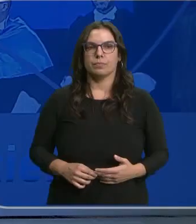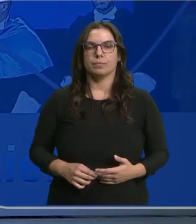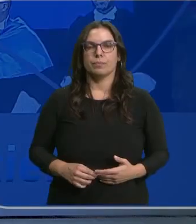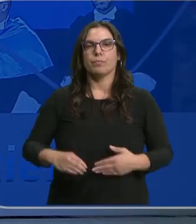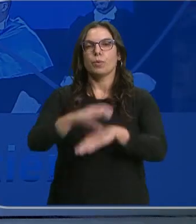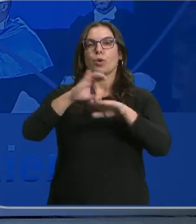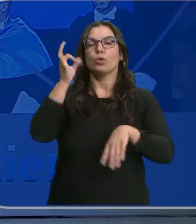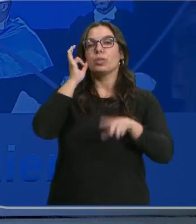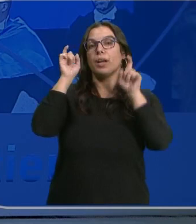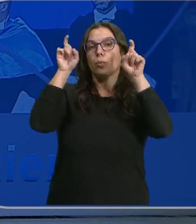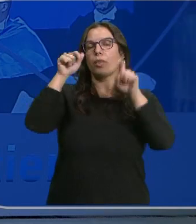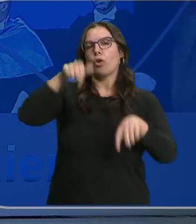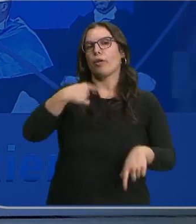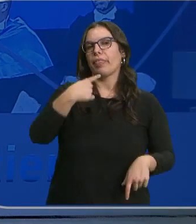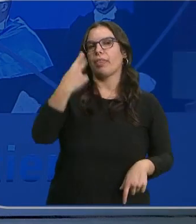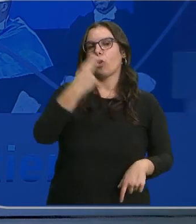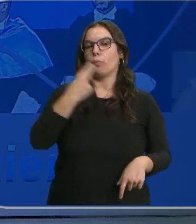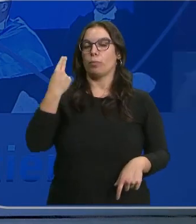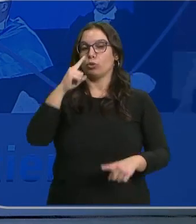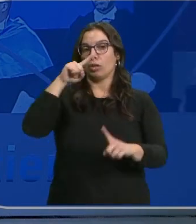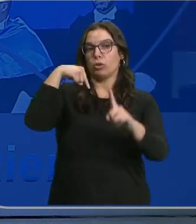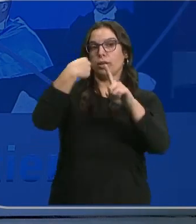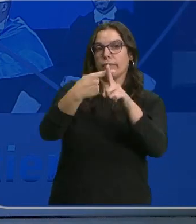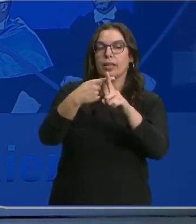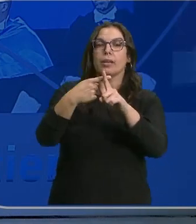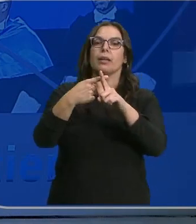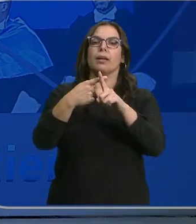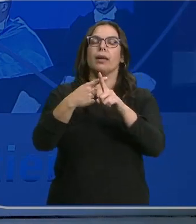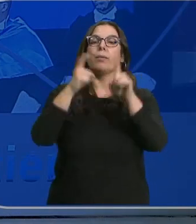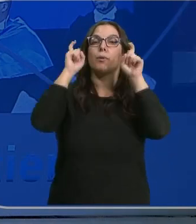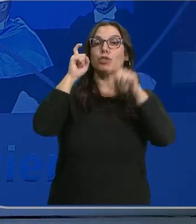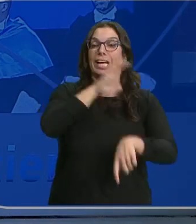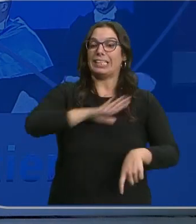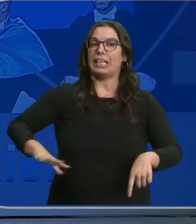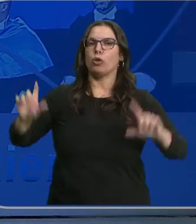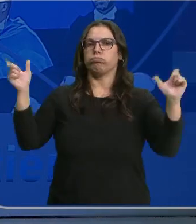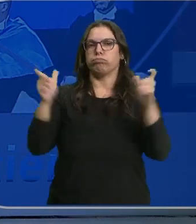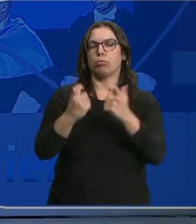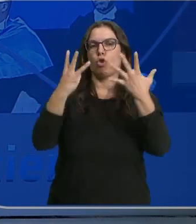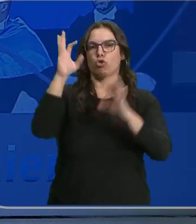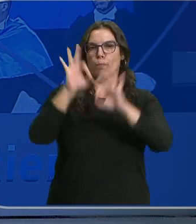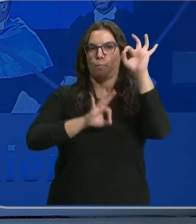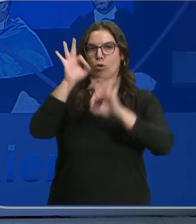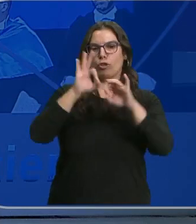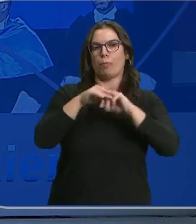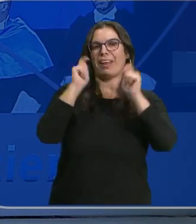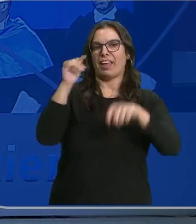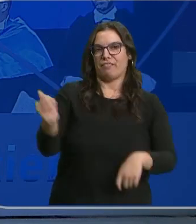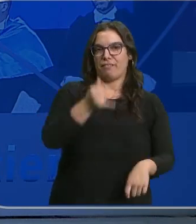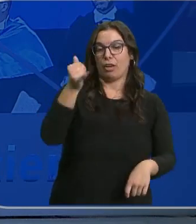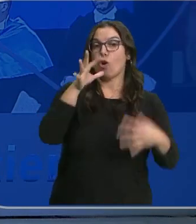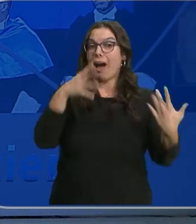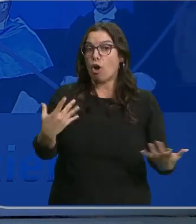La consejera de Educación se ha comprometido a reducir en 2024 la tasa de interinidad del profesorado al 8%. Actualmente se encuentra